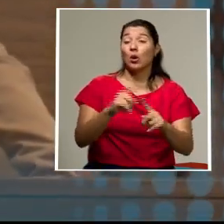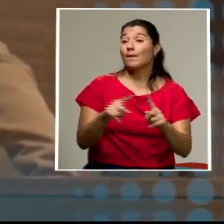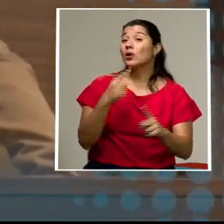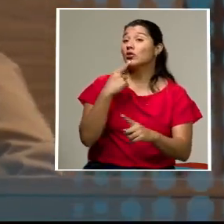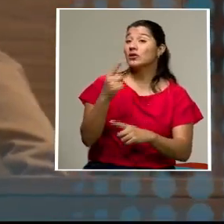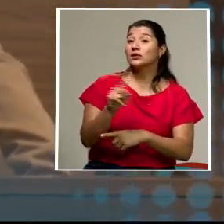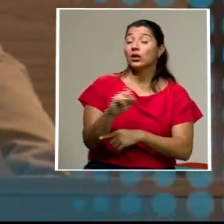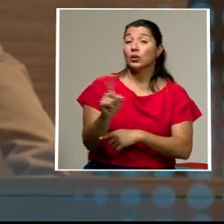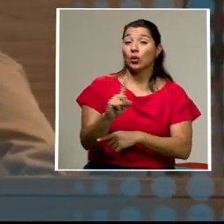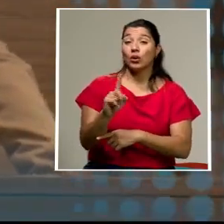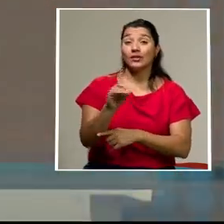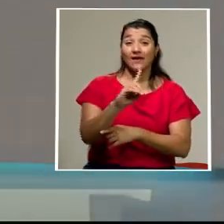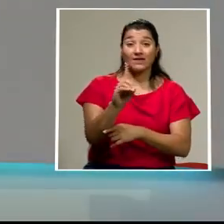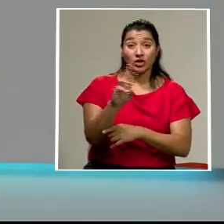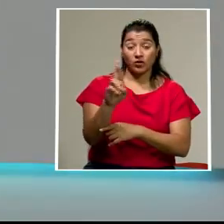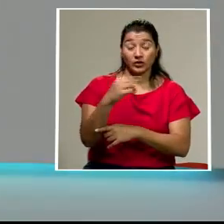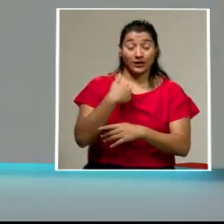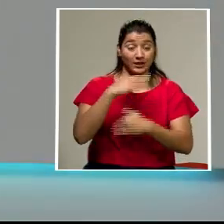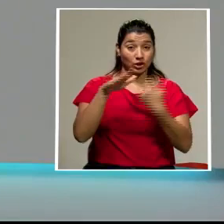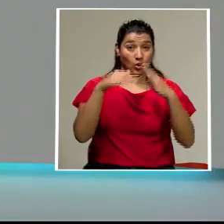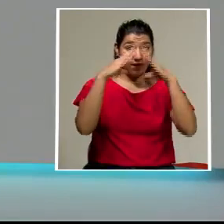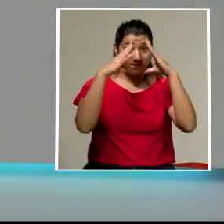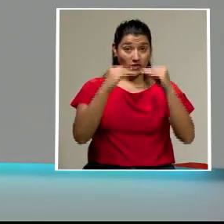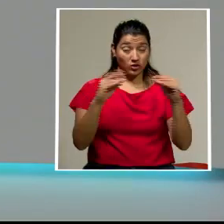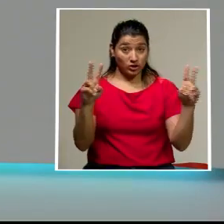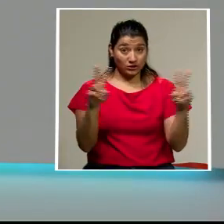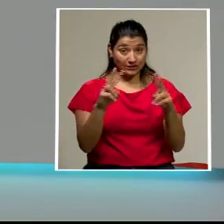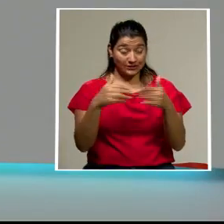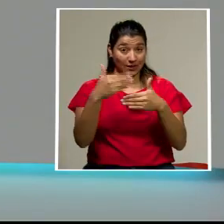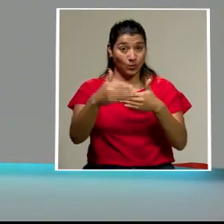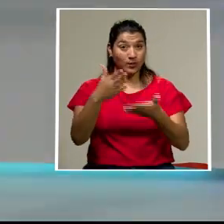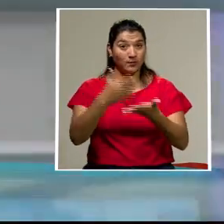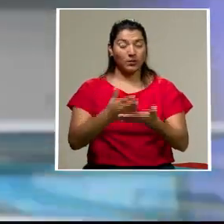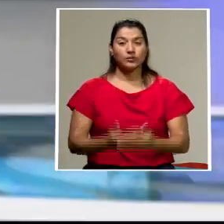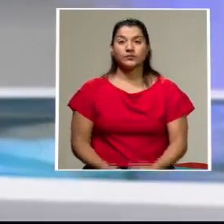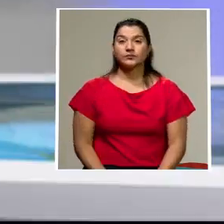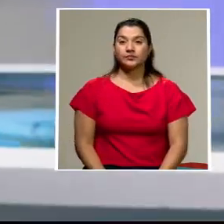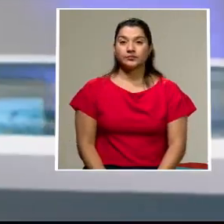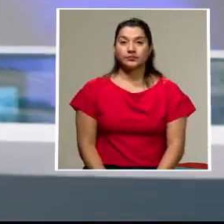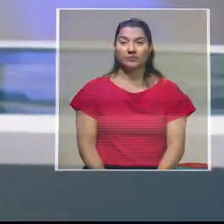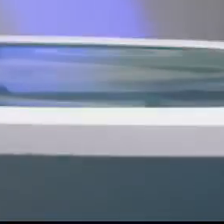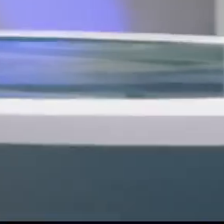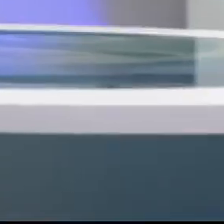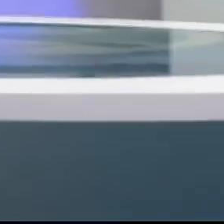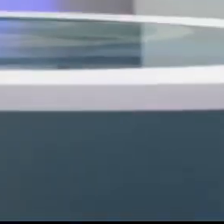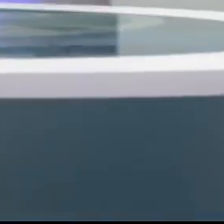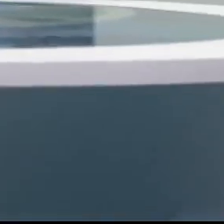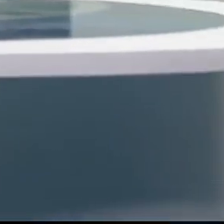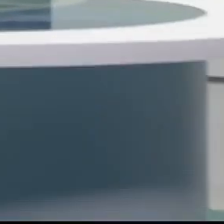David Roversi nos traerá toda la información en vivo luego de la pausa.